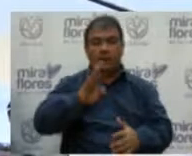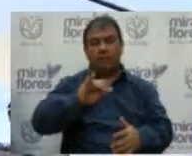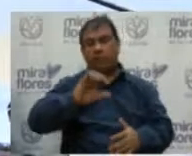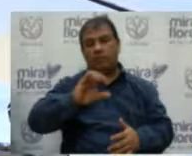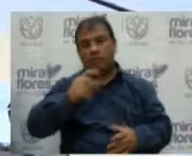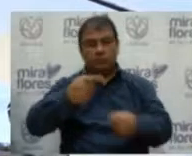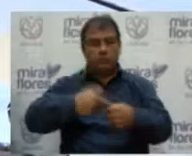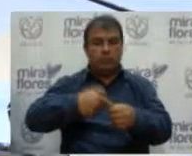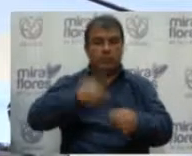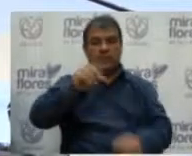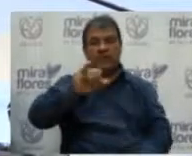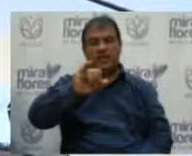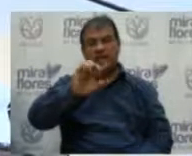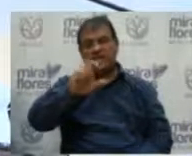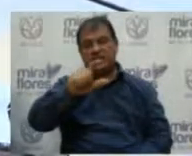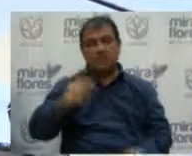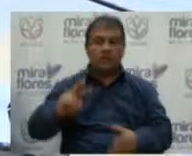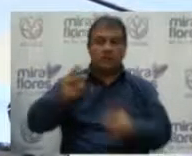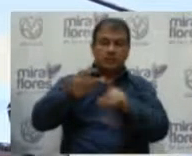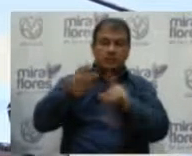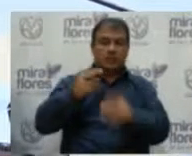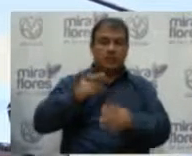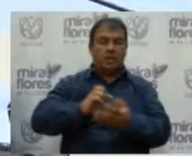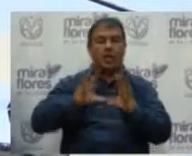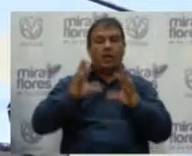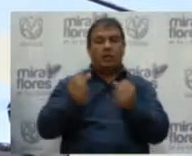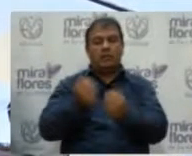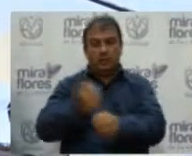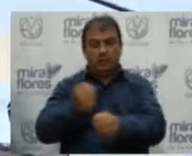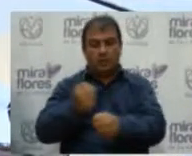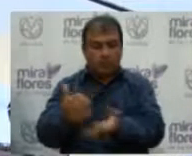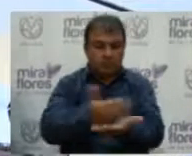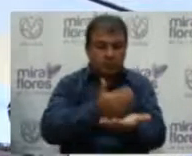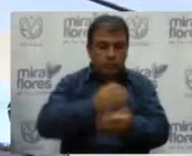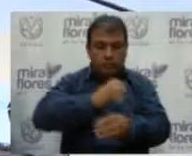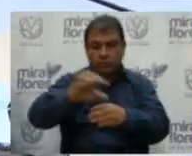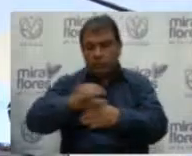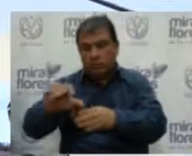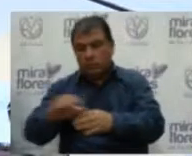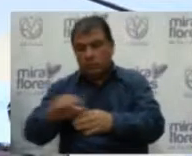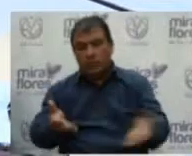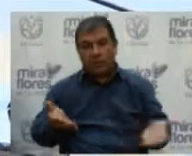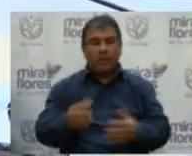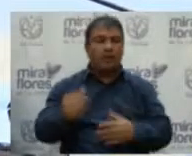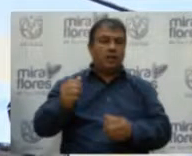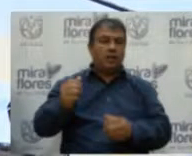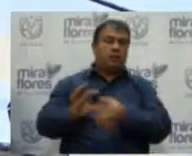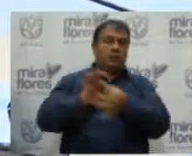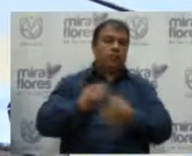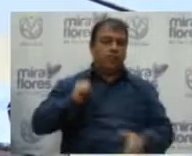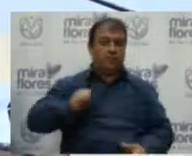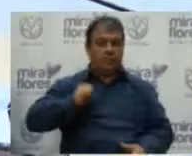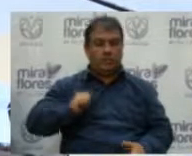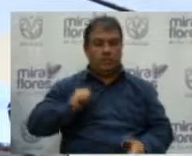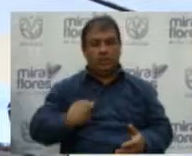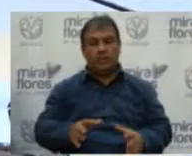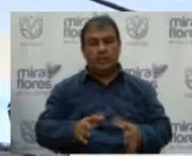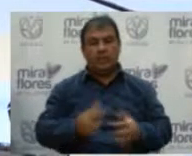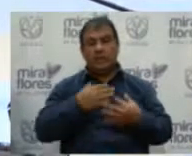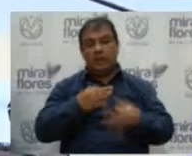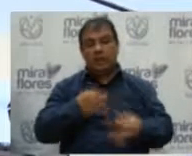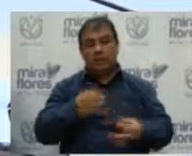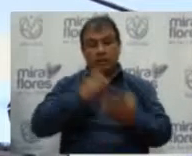la segunda es la asociación que trabaja en el programa de segregación en la fuente del municipio. Lo interesante del programa